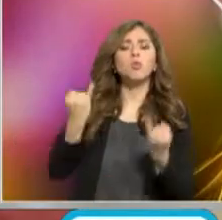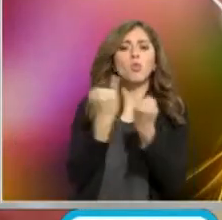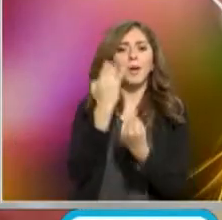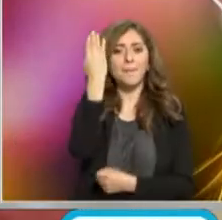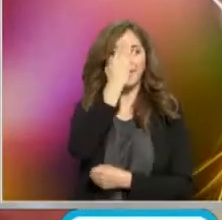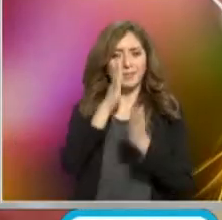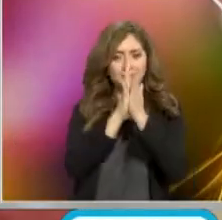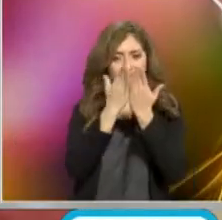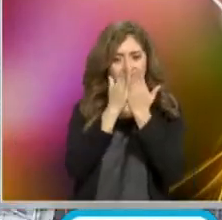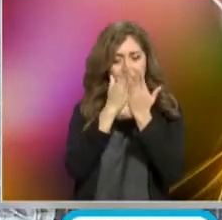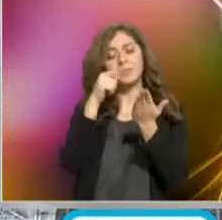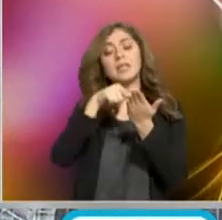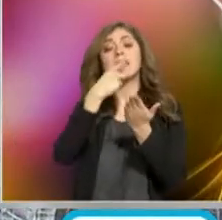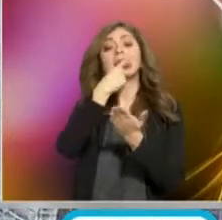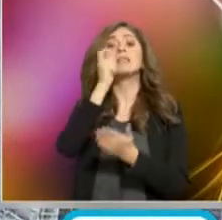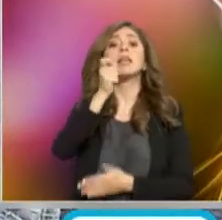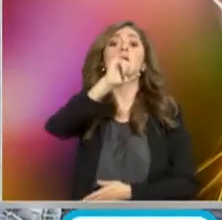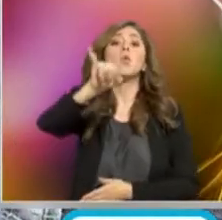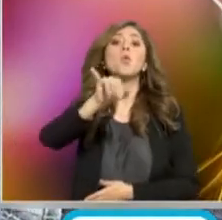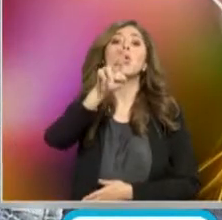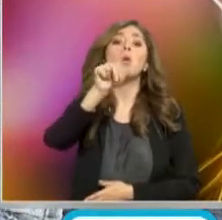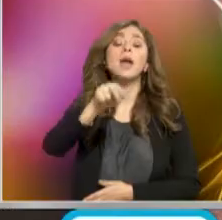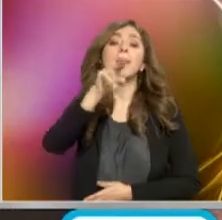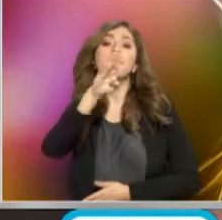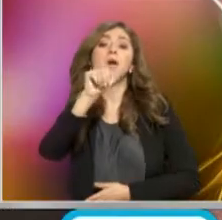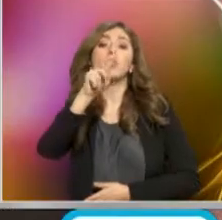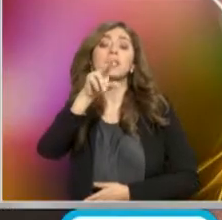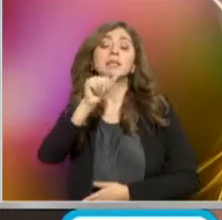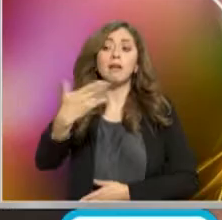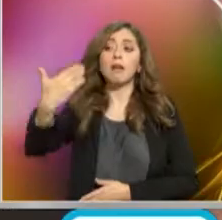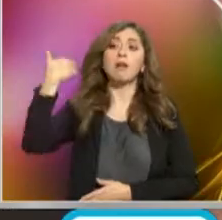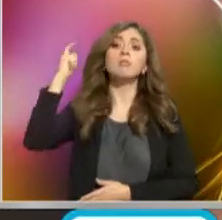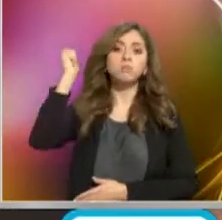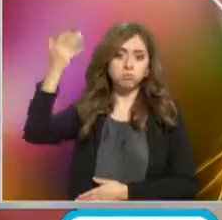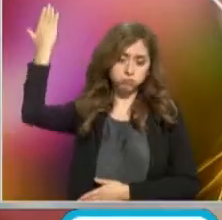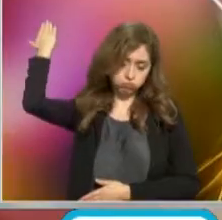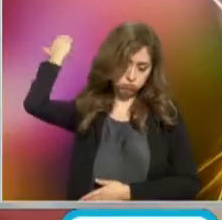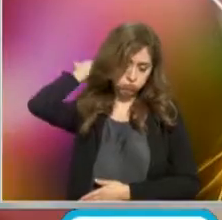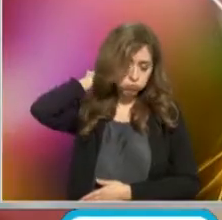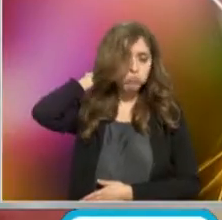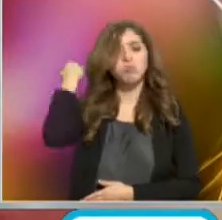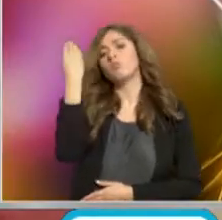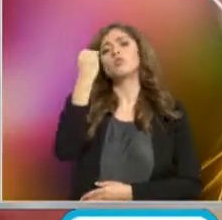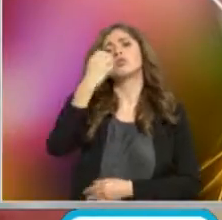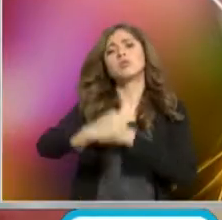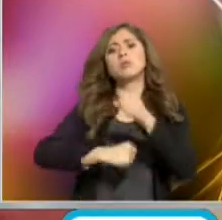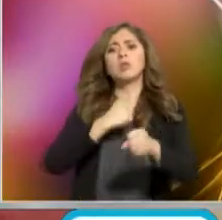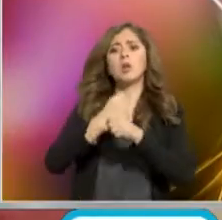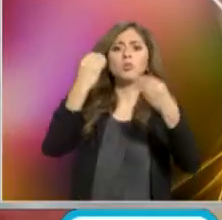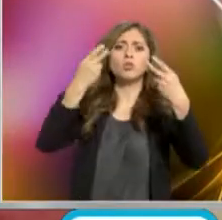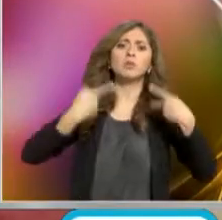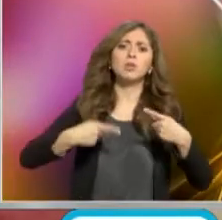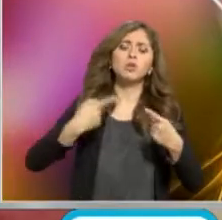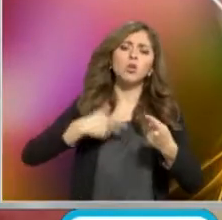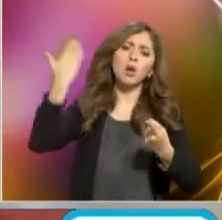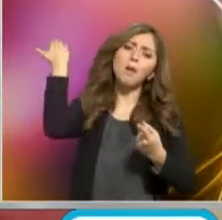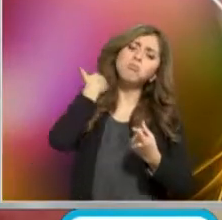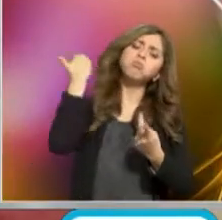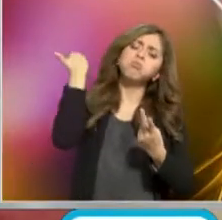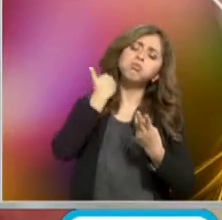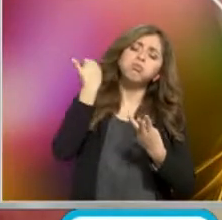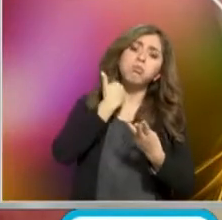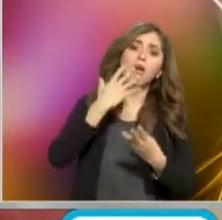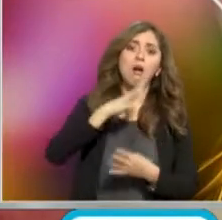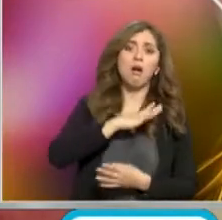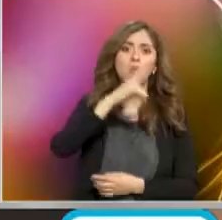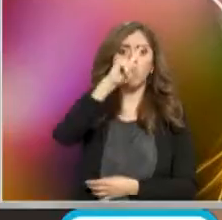fue decapitado. Sí. Y se decapitó durante mucho tiempo. Ya había una